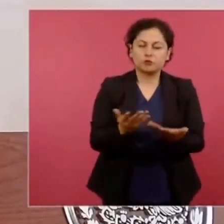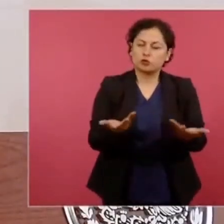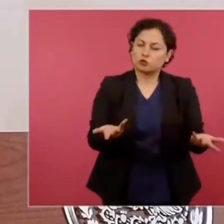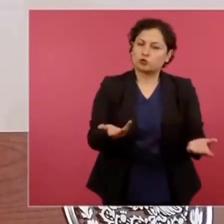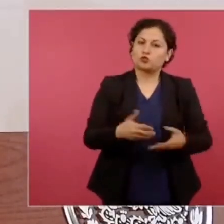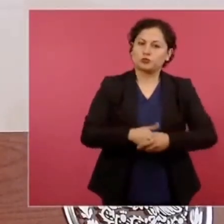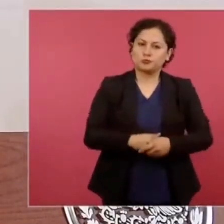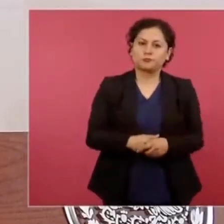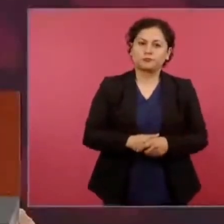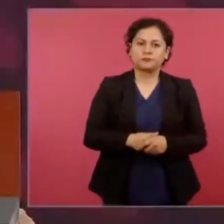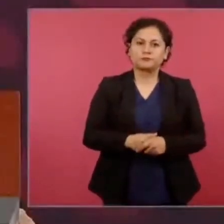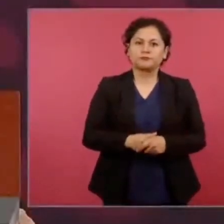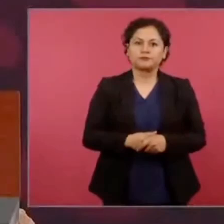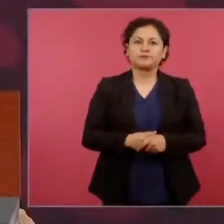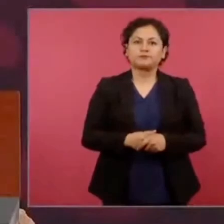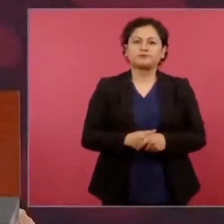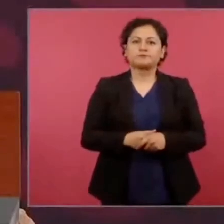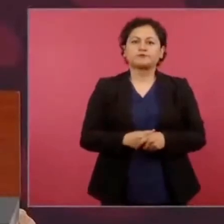Y ahora incluso